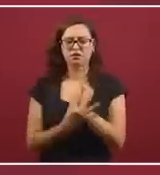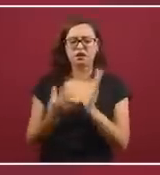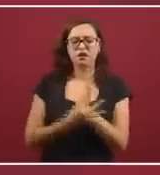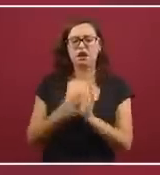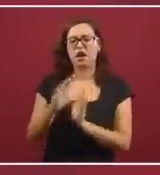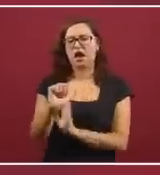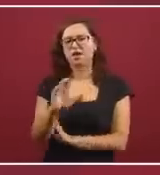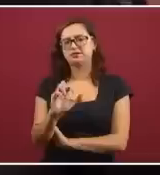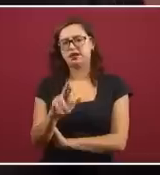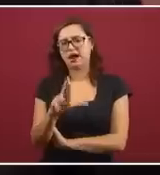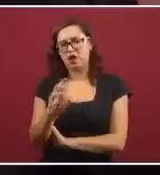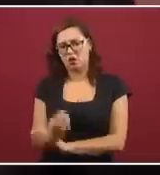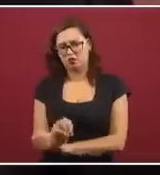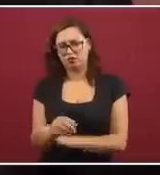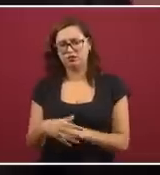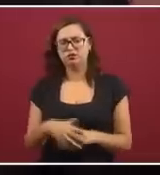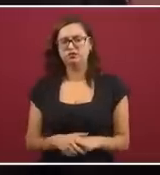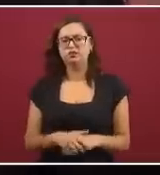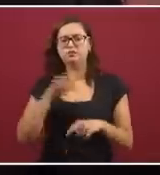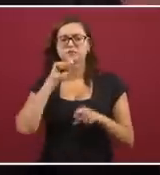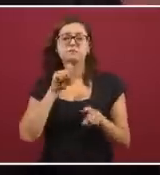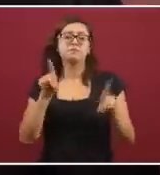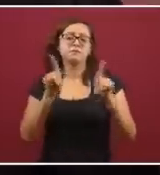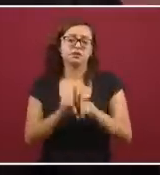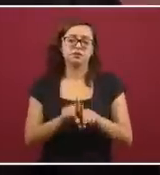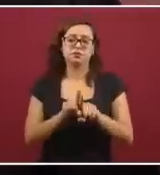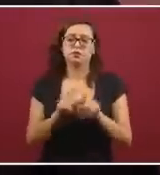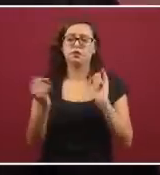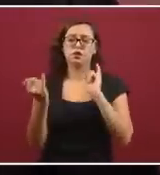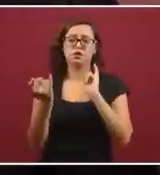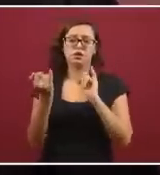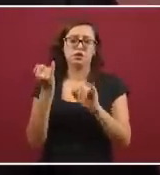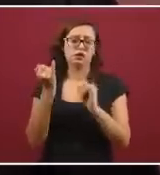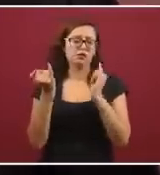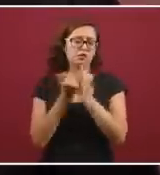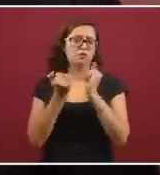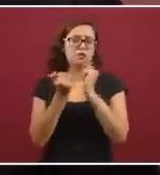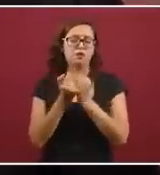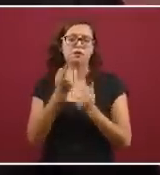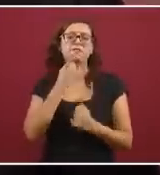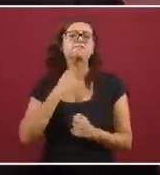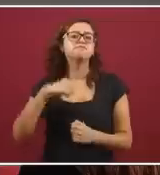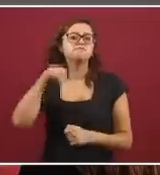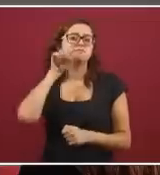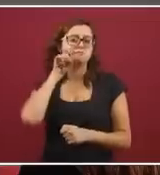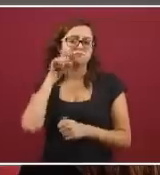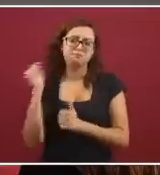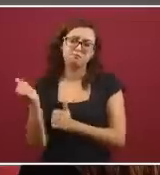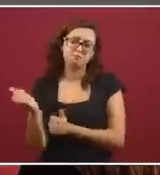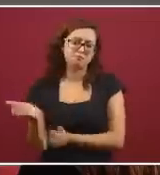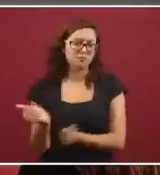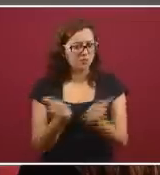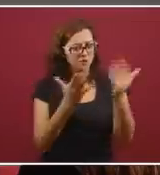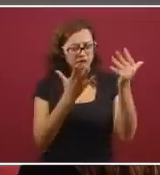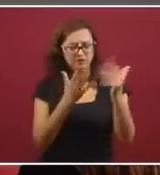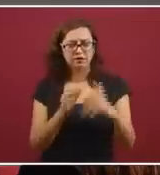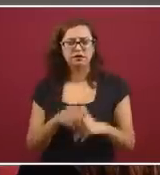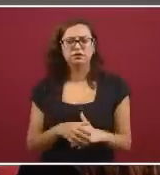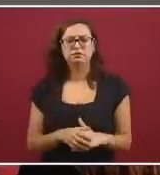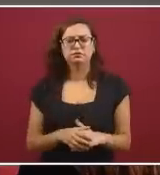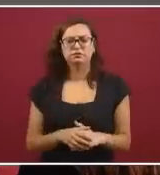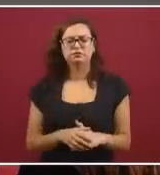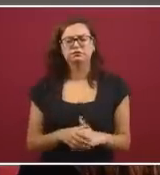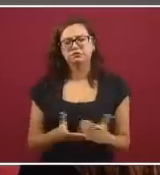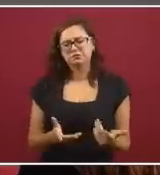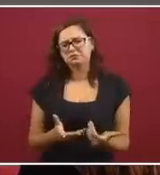cuanto a lo de la exportación del tomate porque es buena la